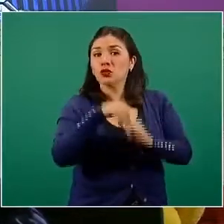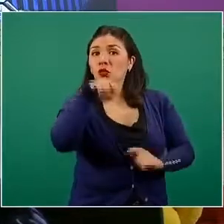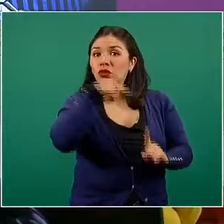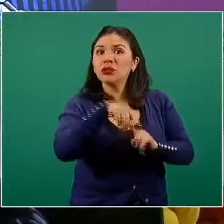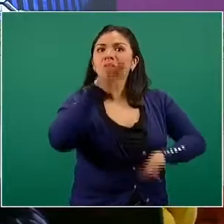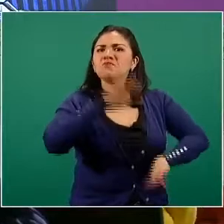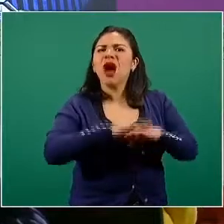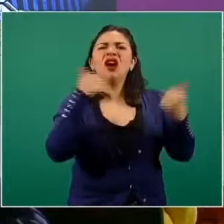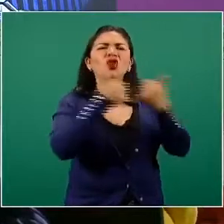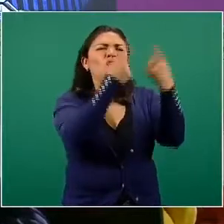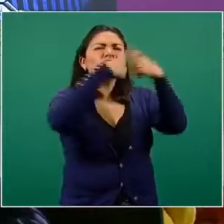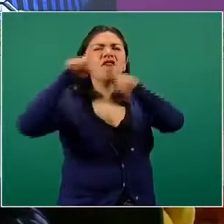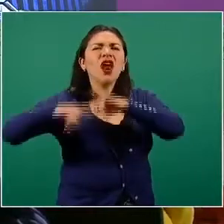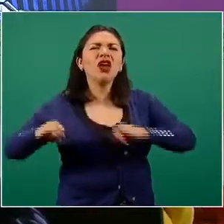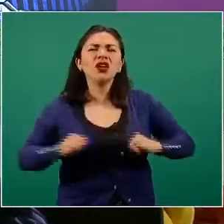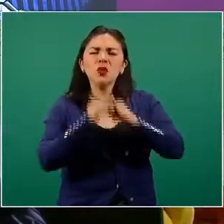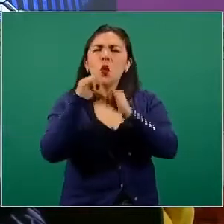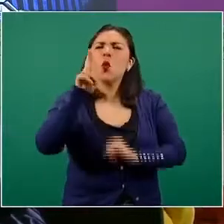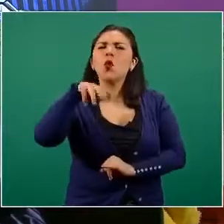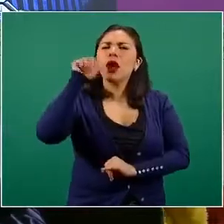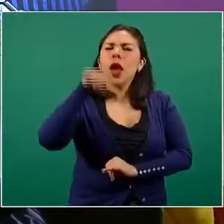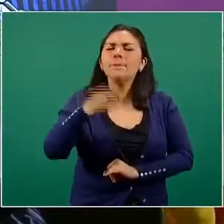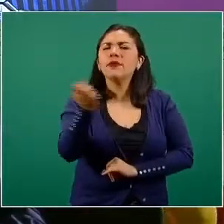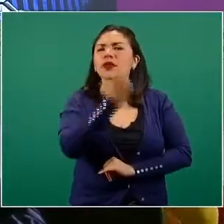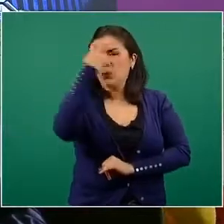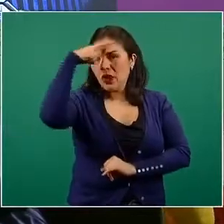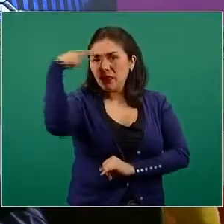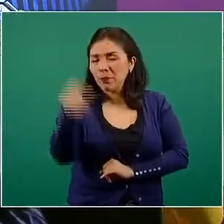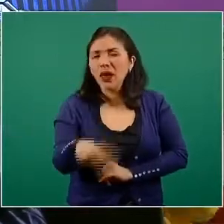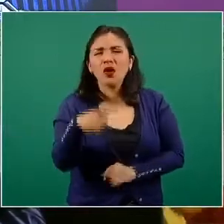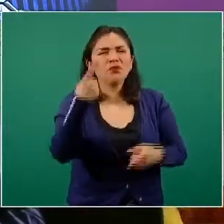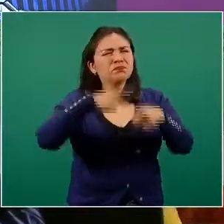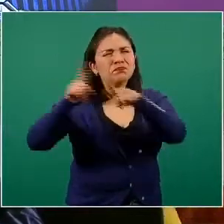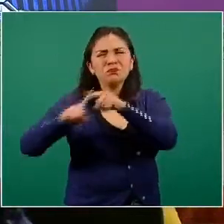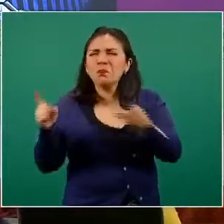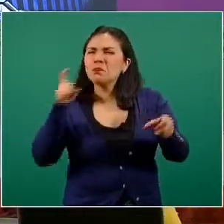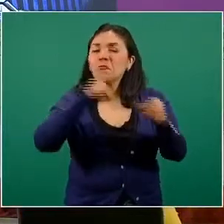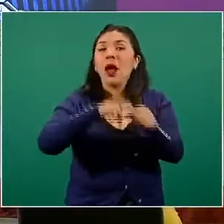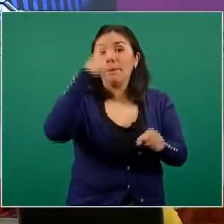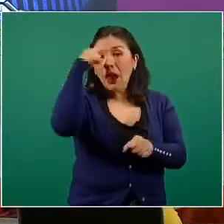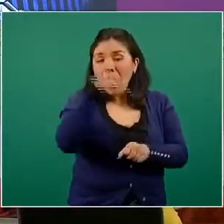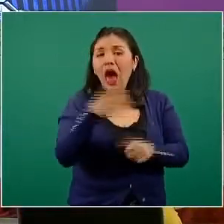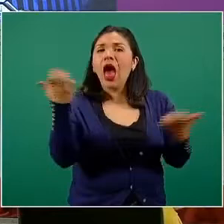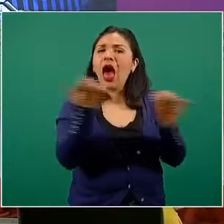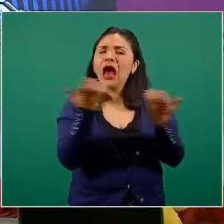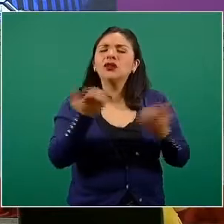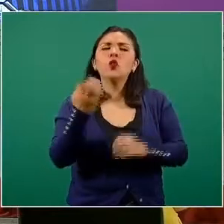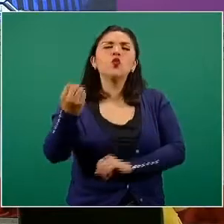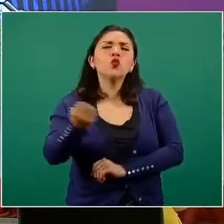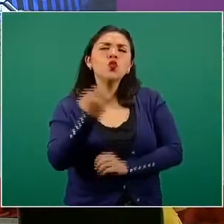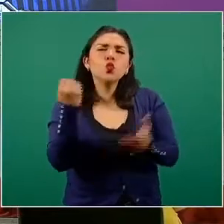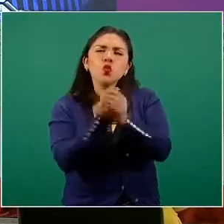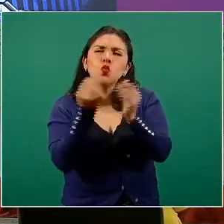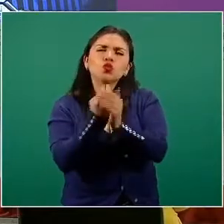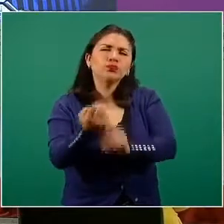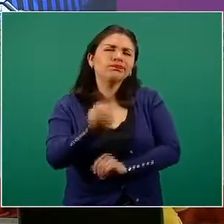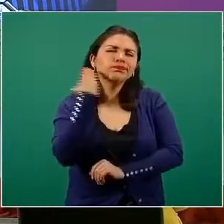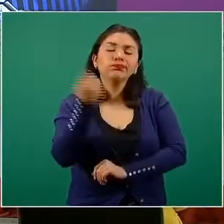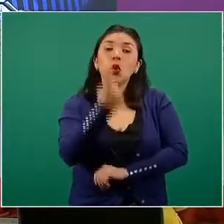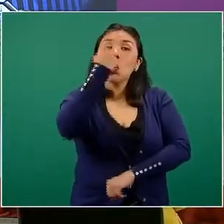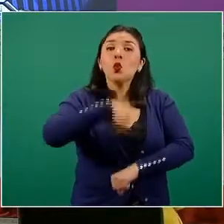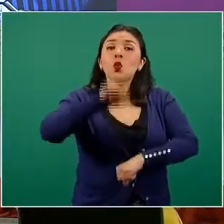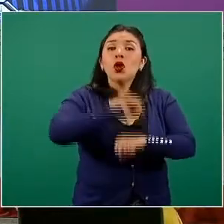muchas instituciones, la UNAM, el Colegio de México, en donde hubo una serie de seminarios durante una semana para